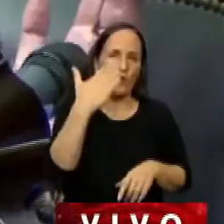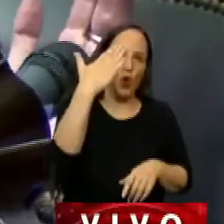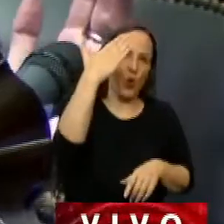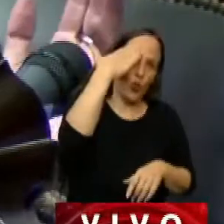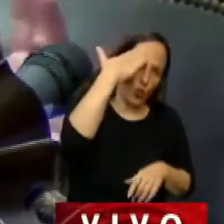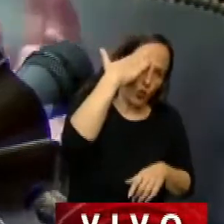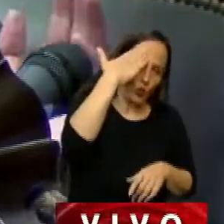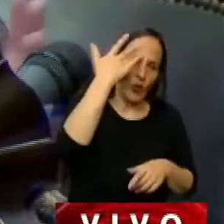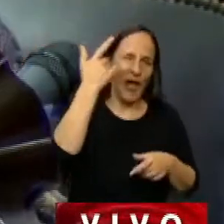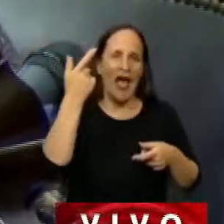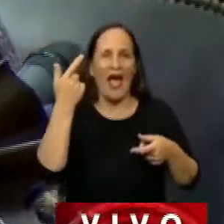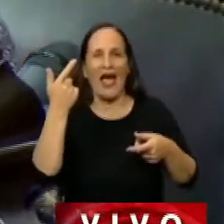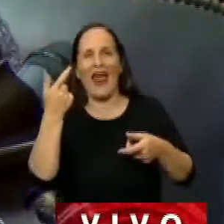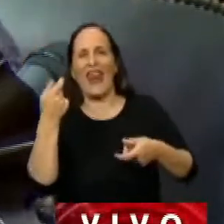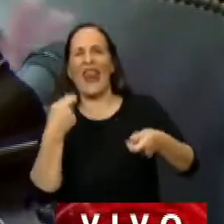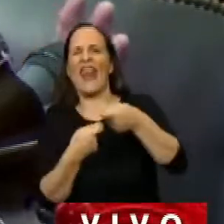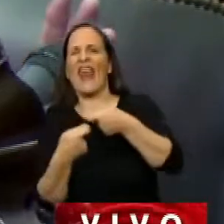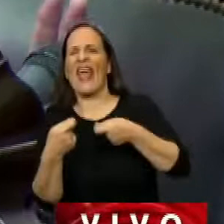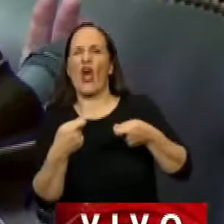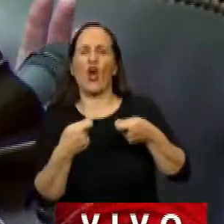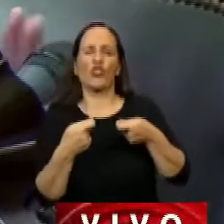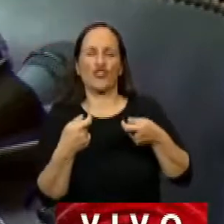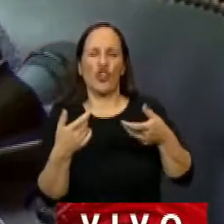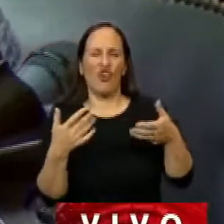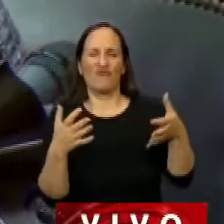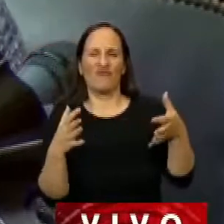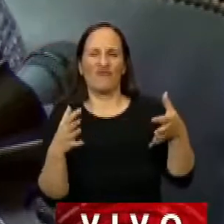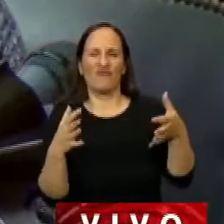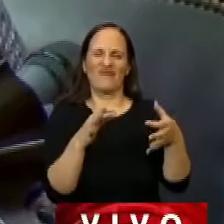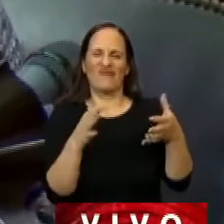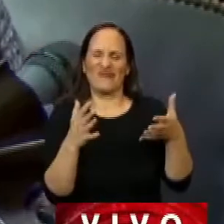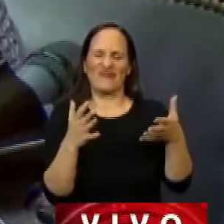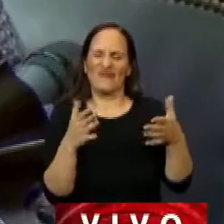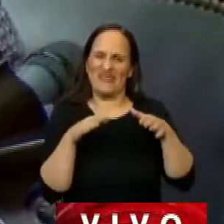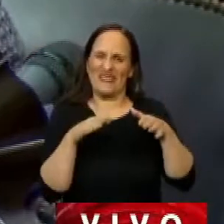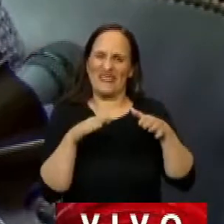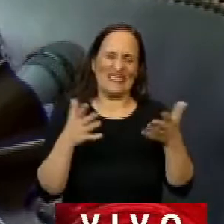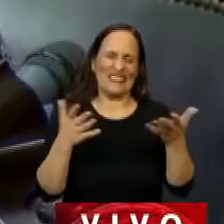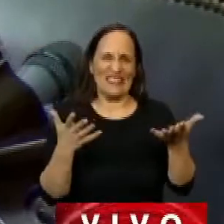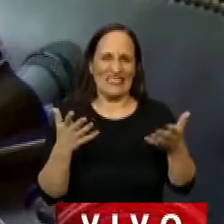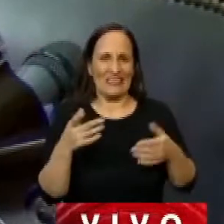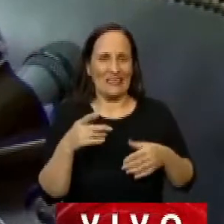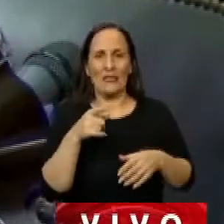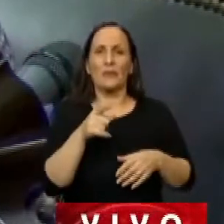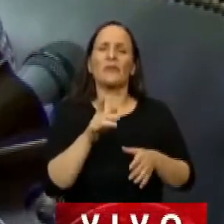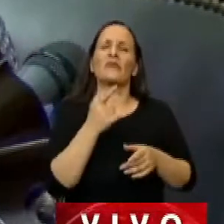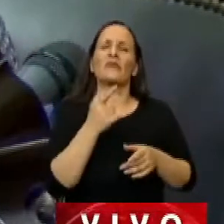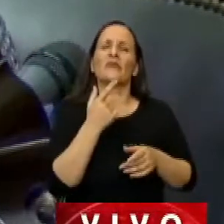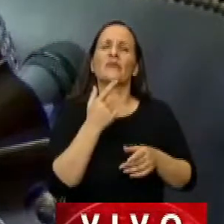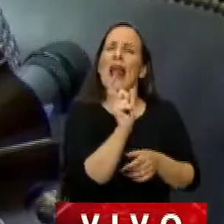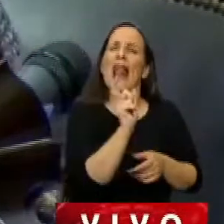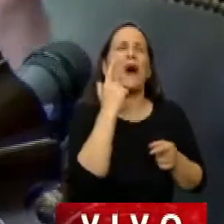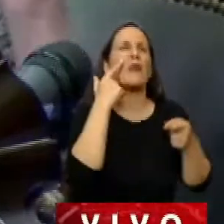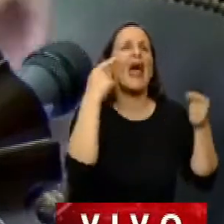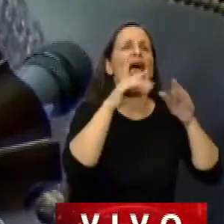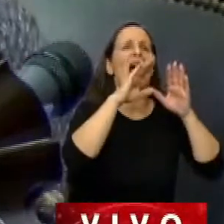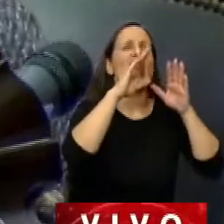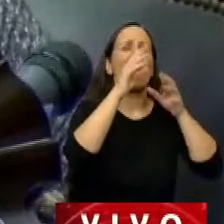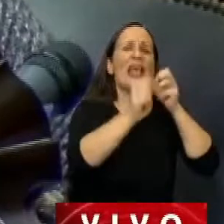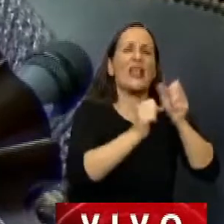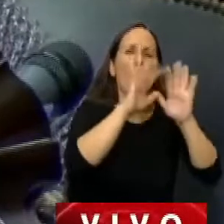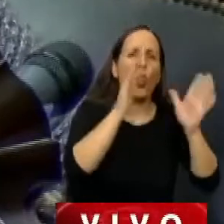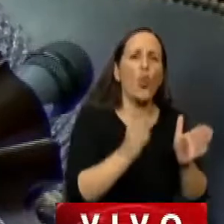negocio. En general no van de la mano. Y la idea de las industrias culturales, yo me